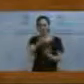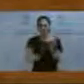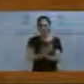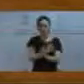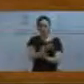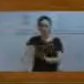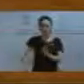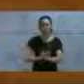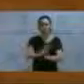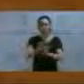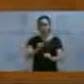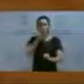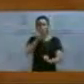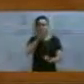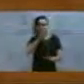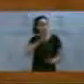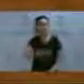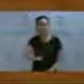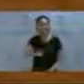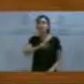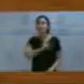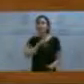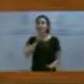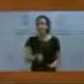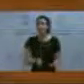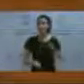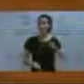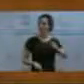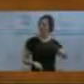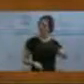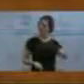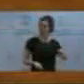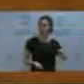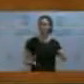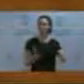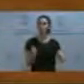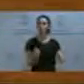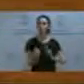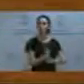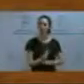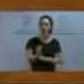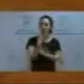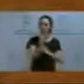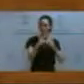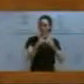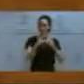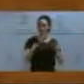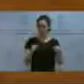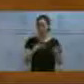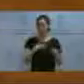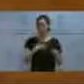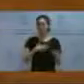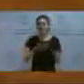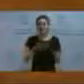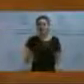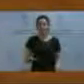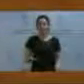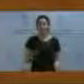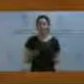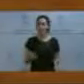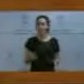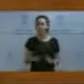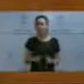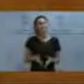intereses generales de España y, por supuesto, y también de todos nosotros, de todos los asturianos. Somos, señorías, un